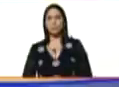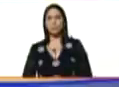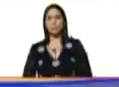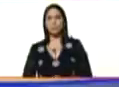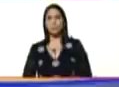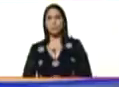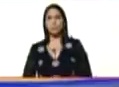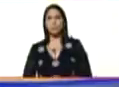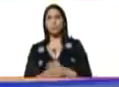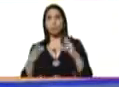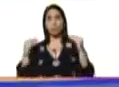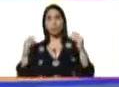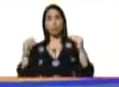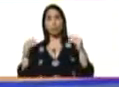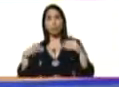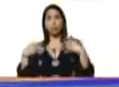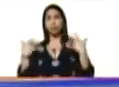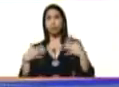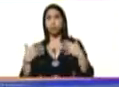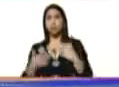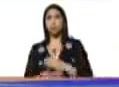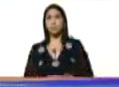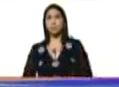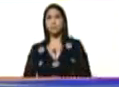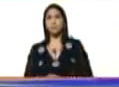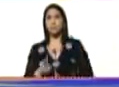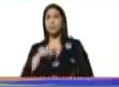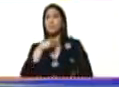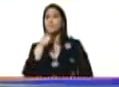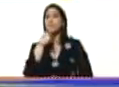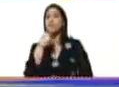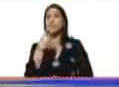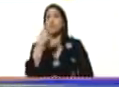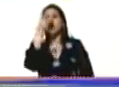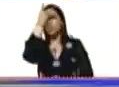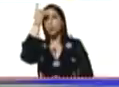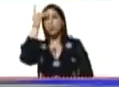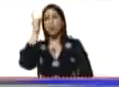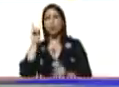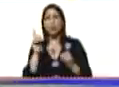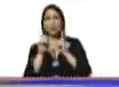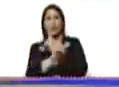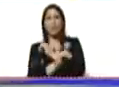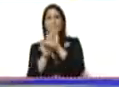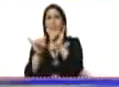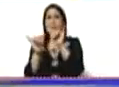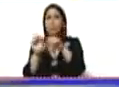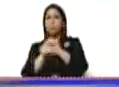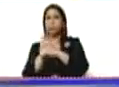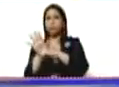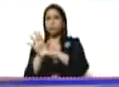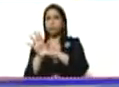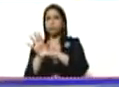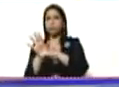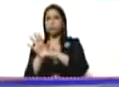Hablamos bastante. La voz de Diosdado estaba cambiada por el mismo coronavirus.